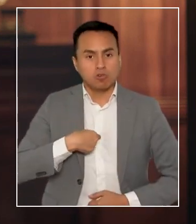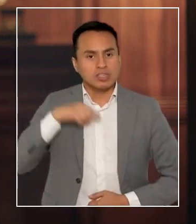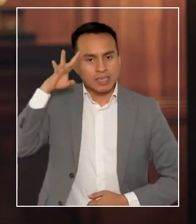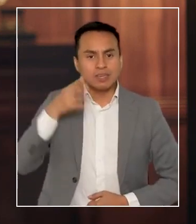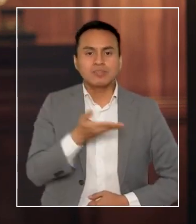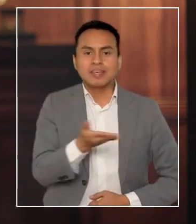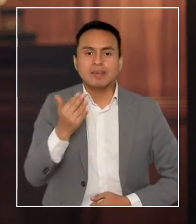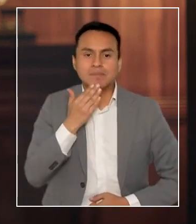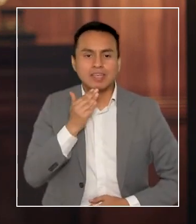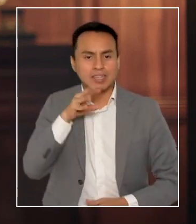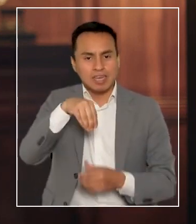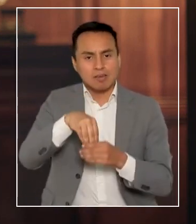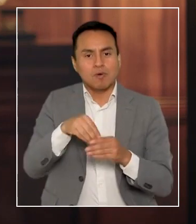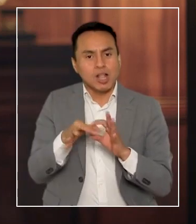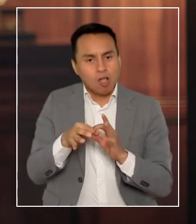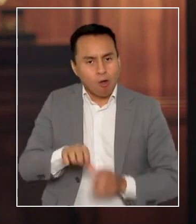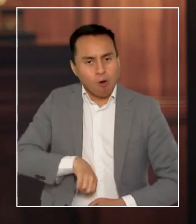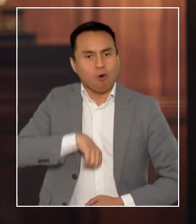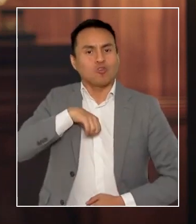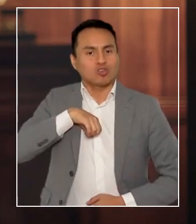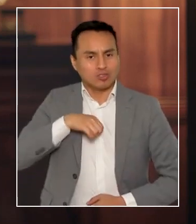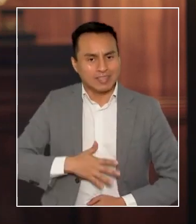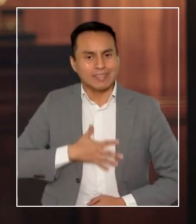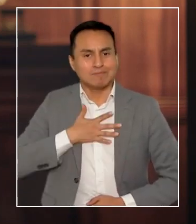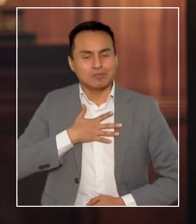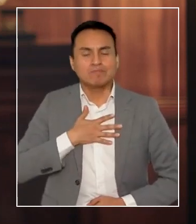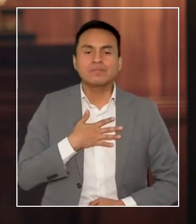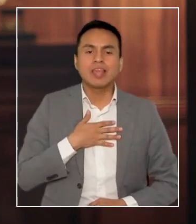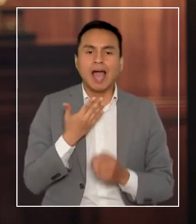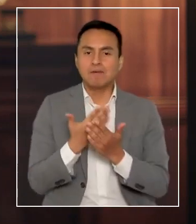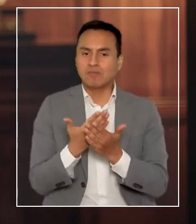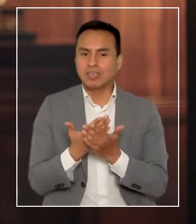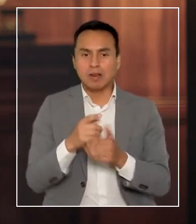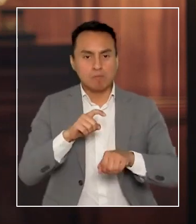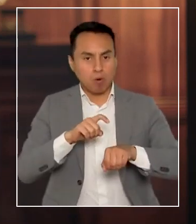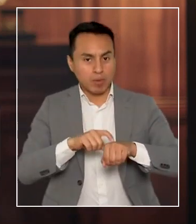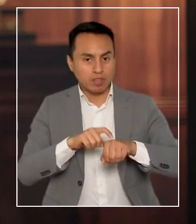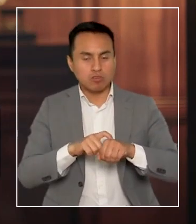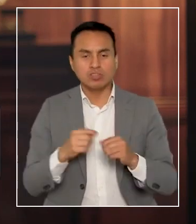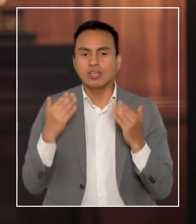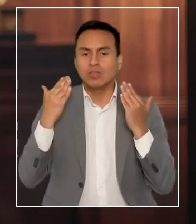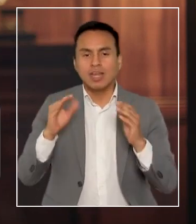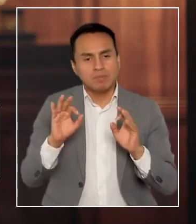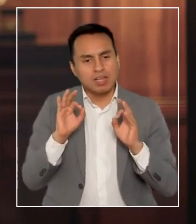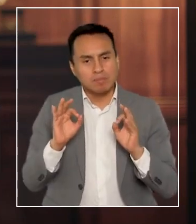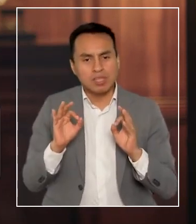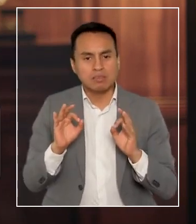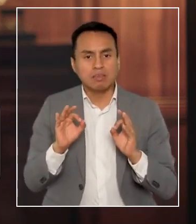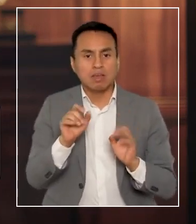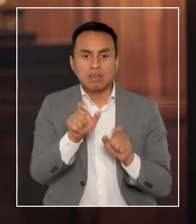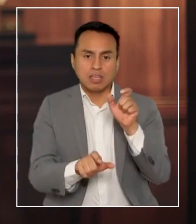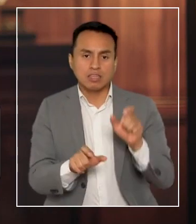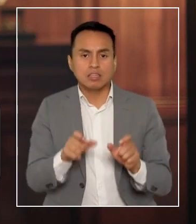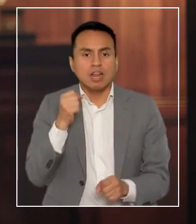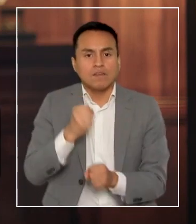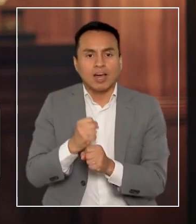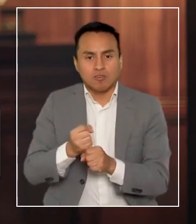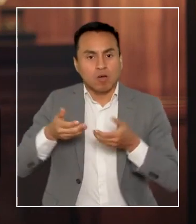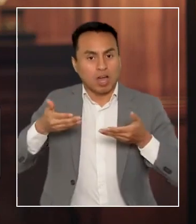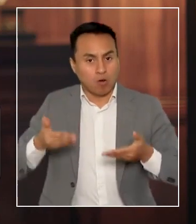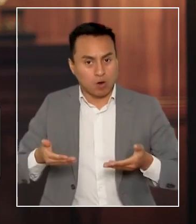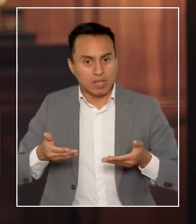sé que ustedes también nos sentimos profundamente orgullosos y quiero aprovechar este momento para poder saludar especialmente a quienes están hoy trabajando